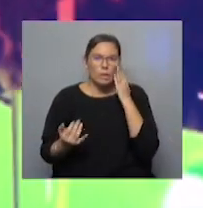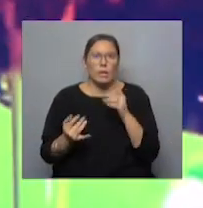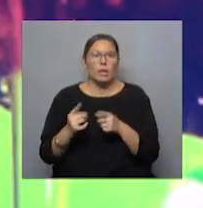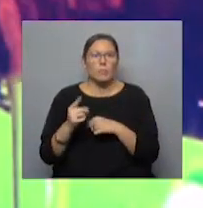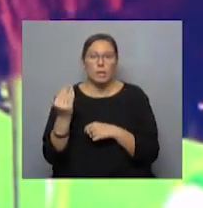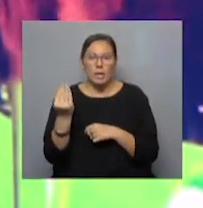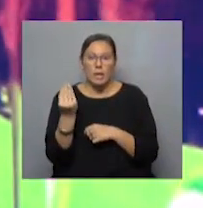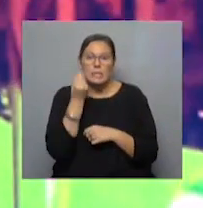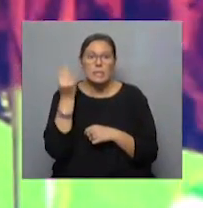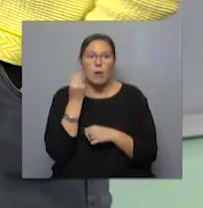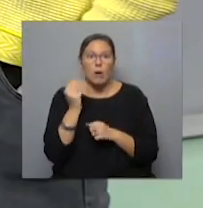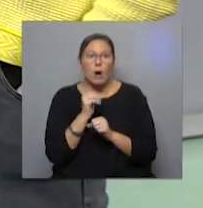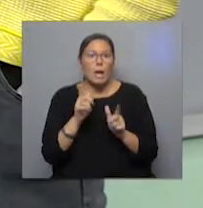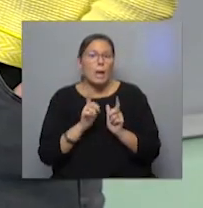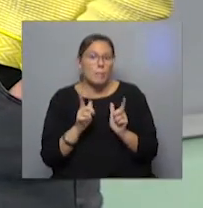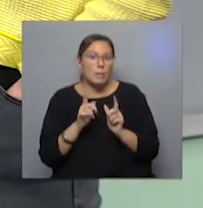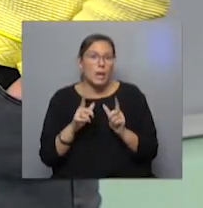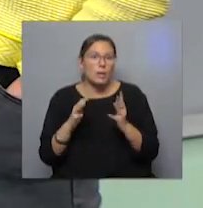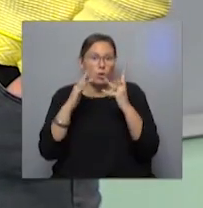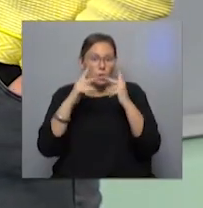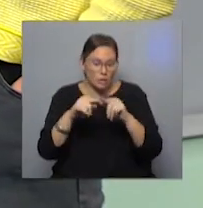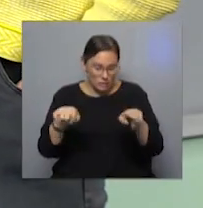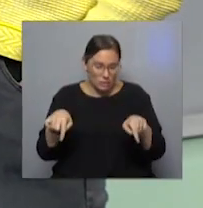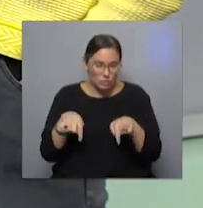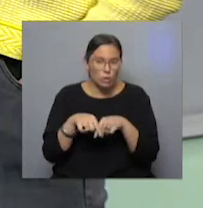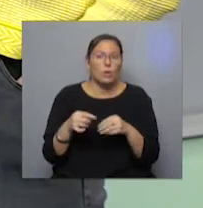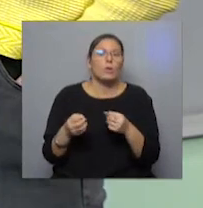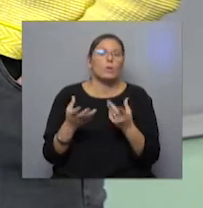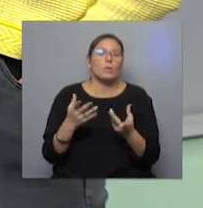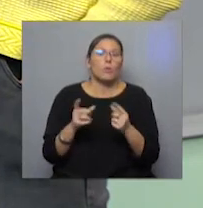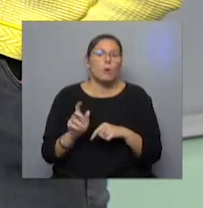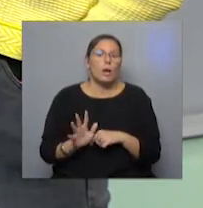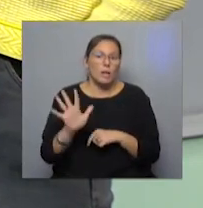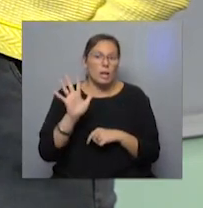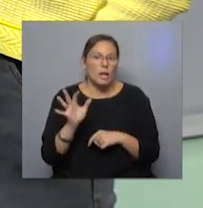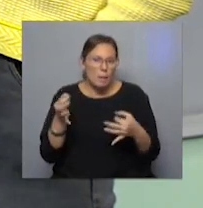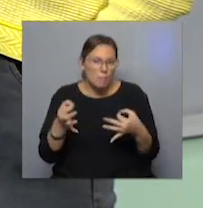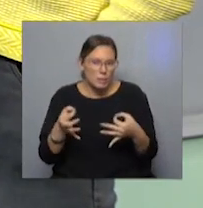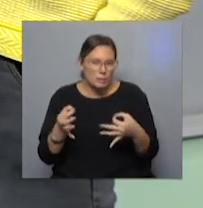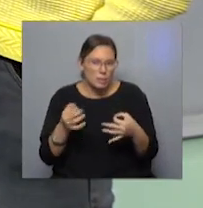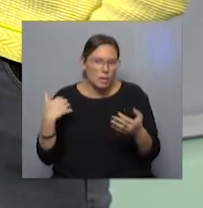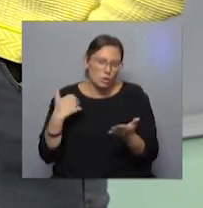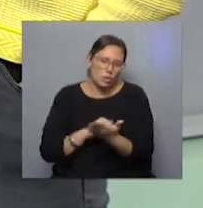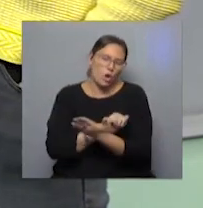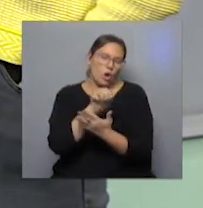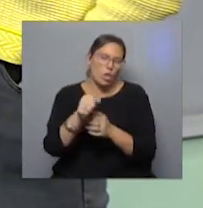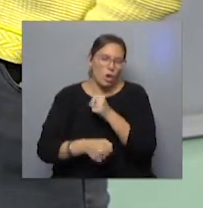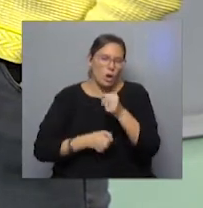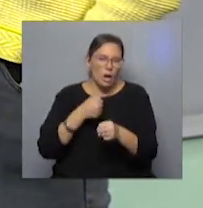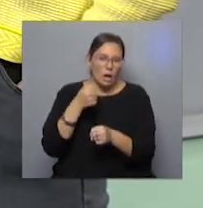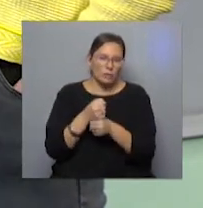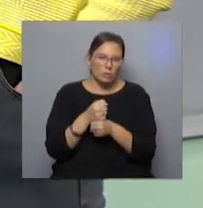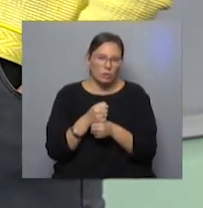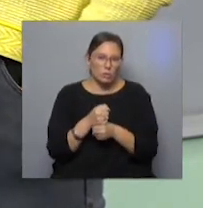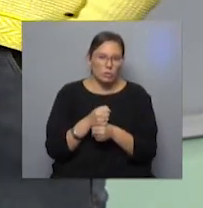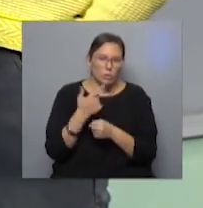sábado, ¿qué se puede esperar a nivel puesta en escena, ¿no? Que ustedes también tuvieron como una característica muy particular a lo largo de los años de